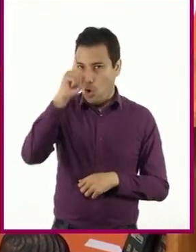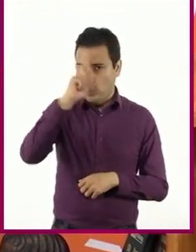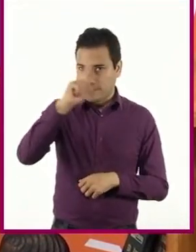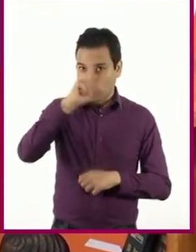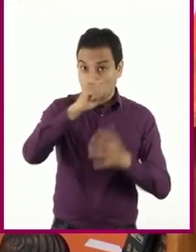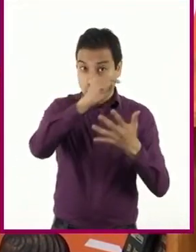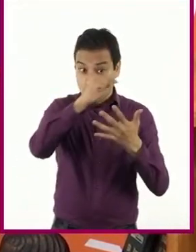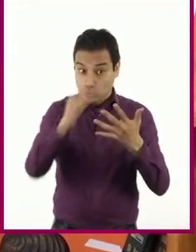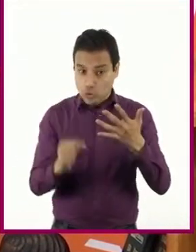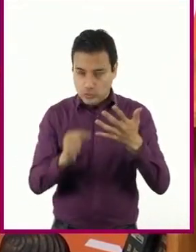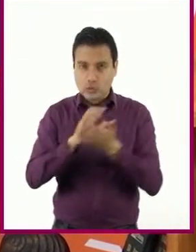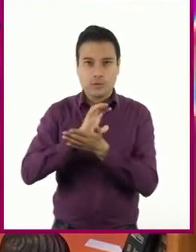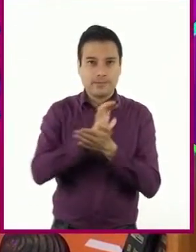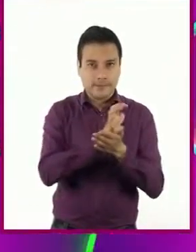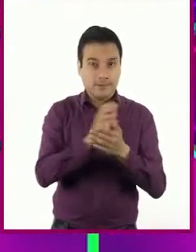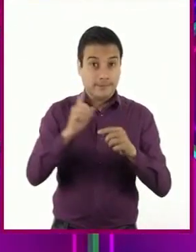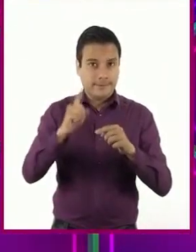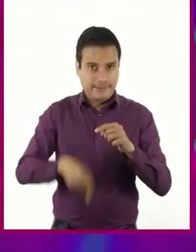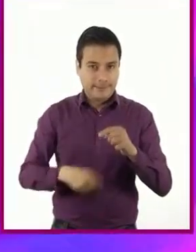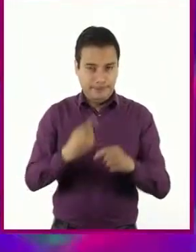discriminación en la diversidad lingüística?